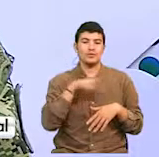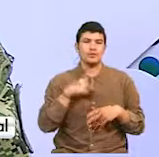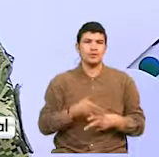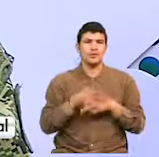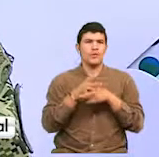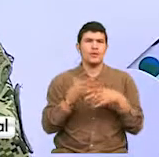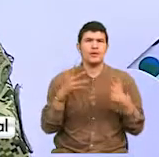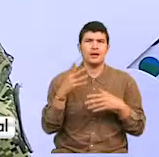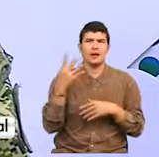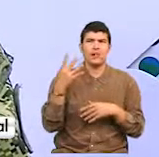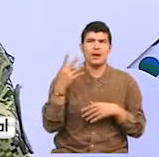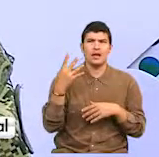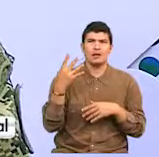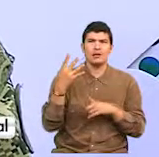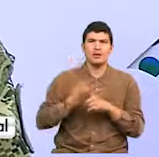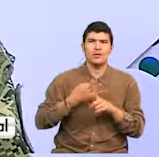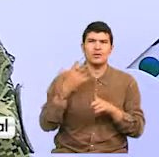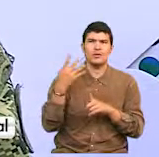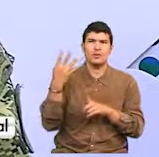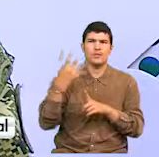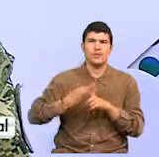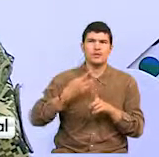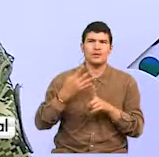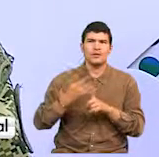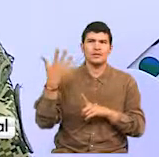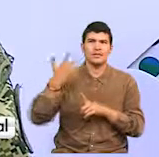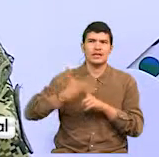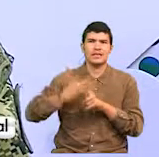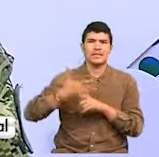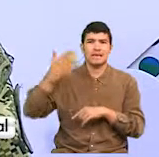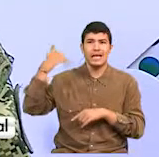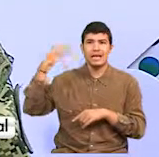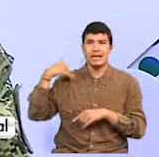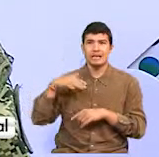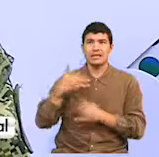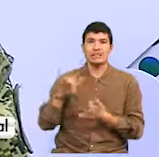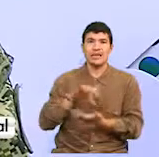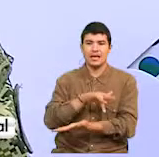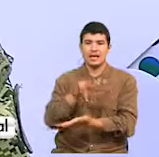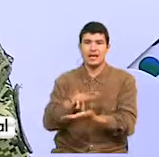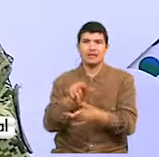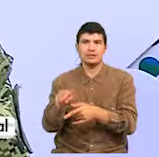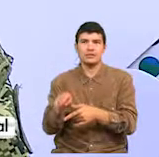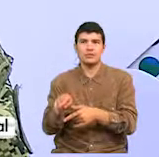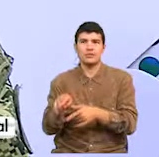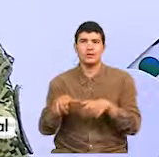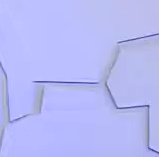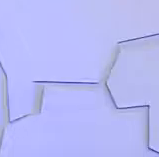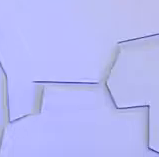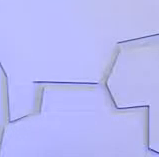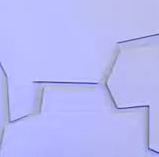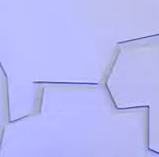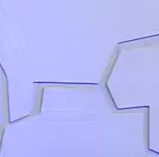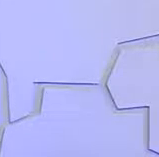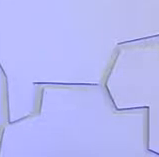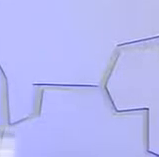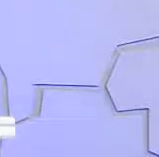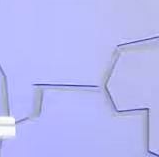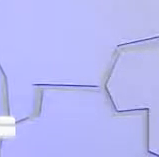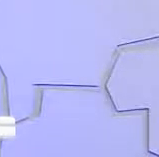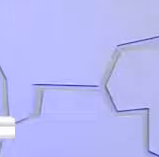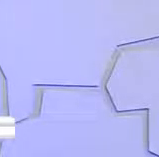hace 4 o 5 meses con anterioridad a que ya ellos hubieran llegado a la zona. Bueno,